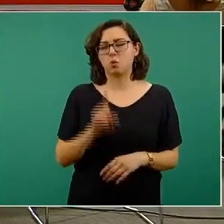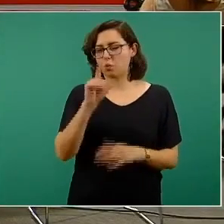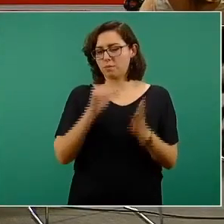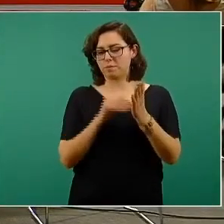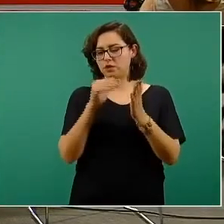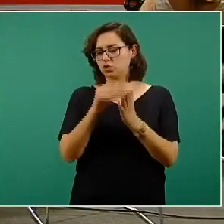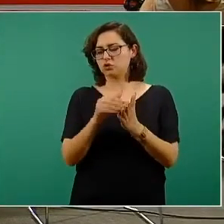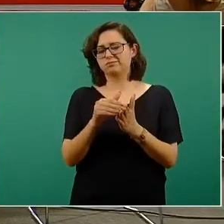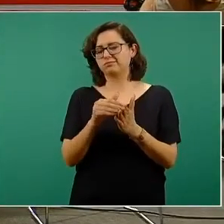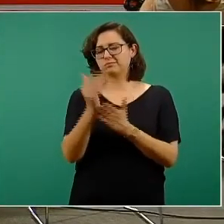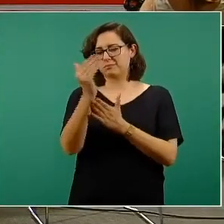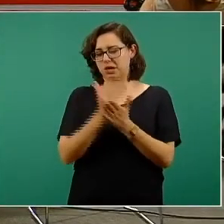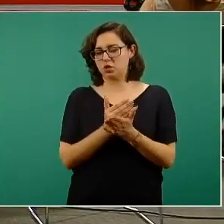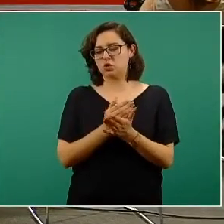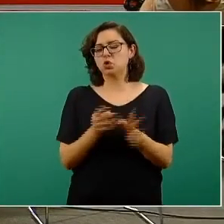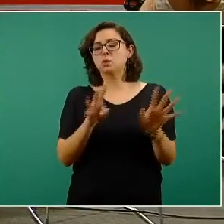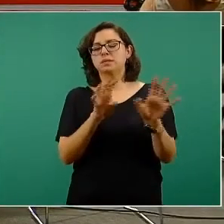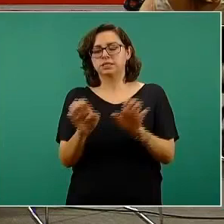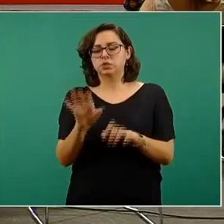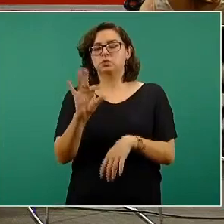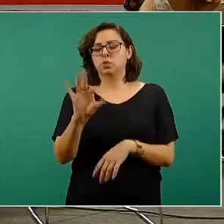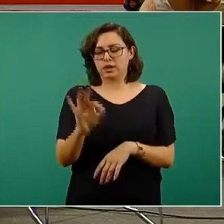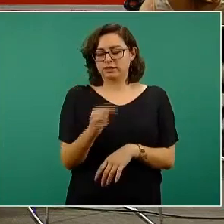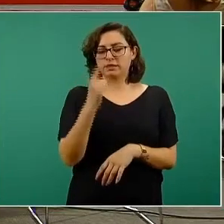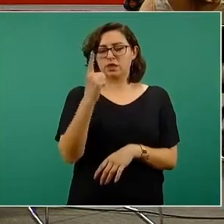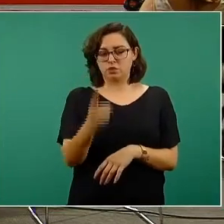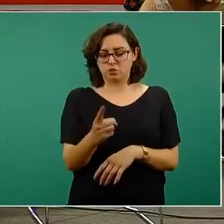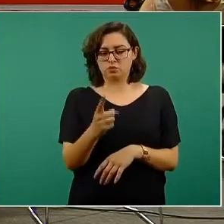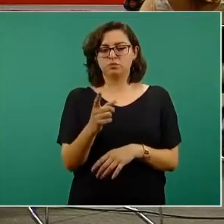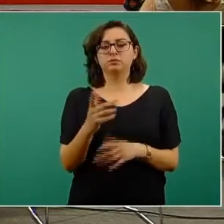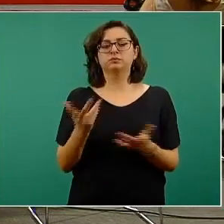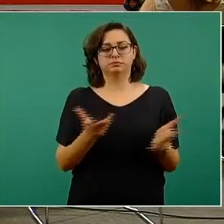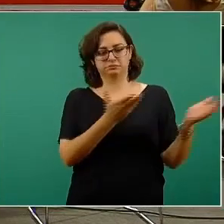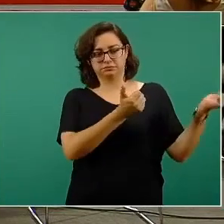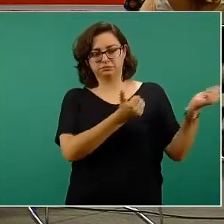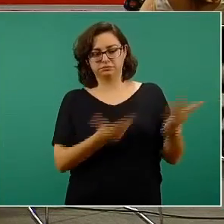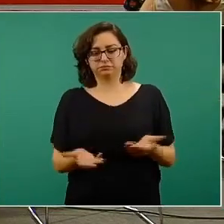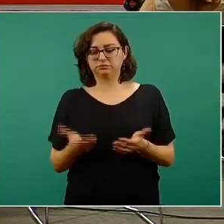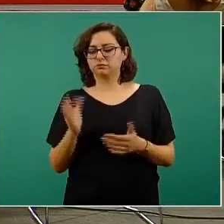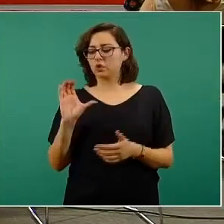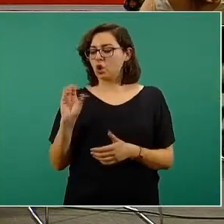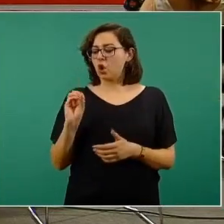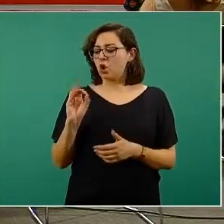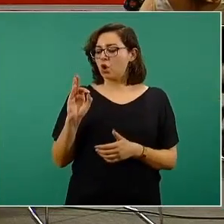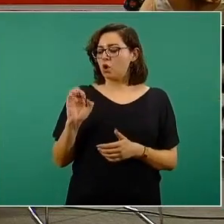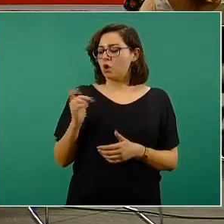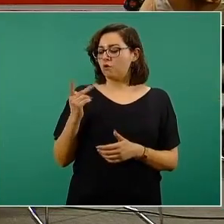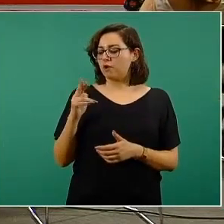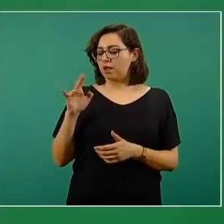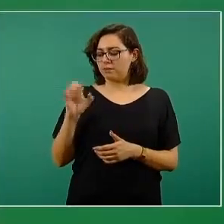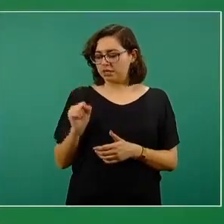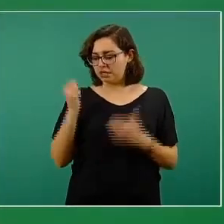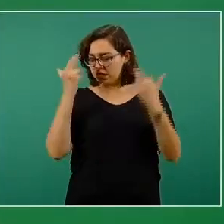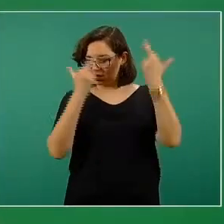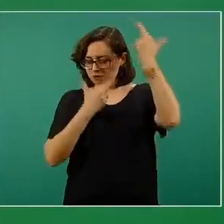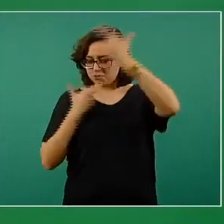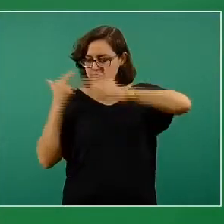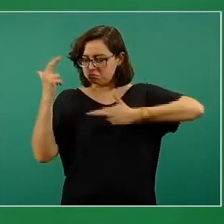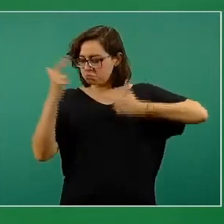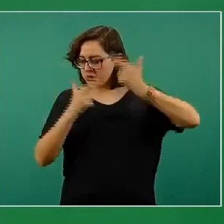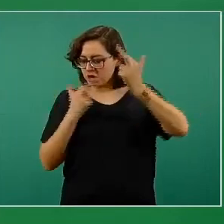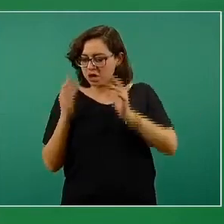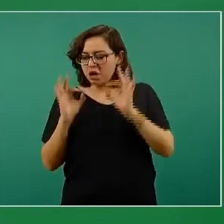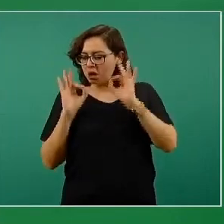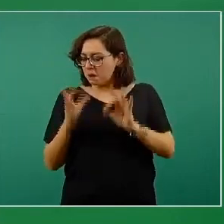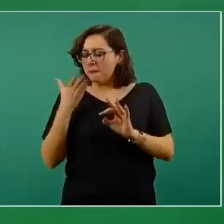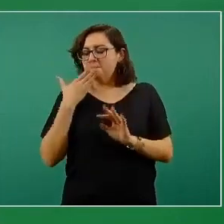de 1.940.000 dosis. Fueron ya liberadas por COFEPRIS, es lo que ocurrió hoy. Es muy positivo, aquí